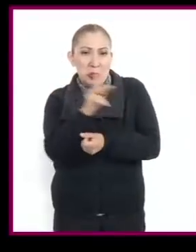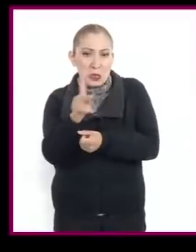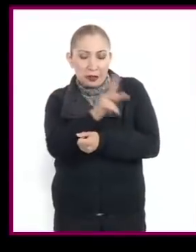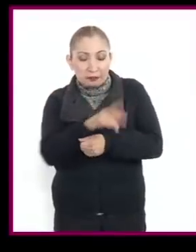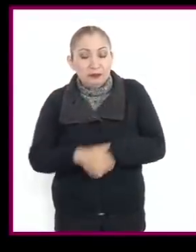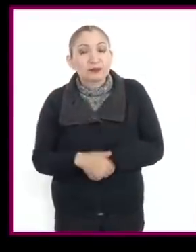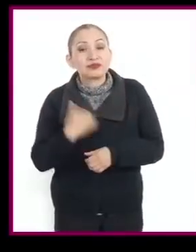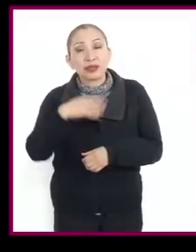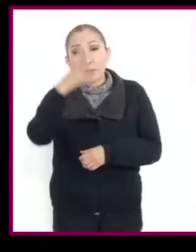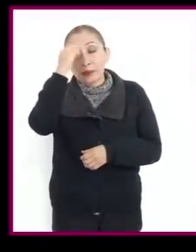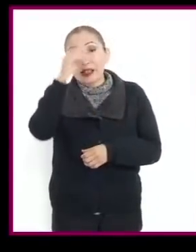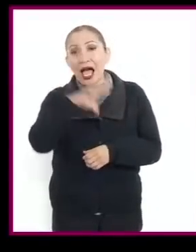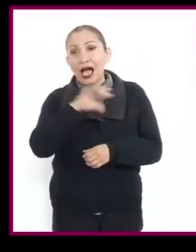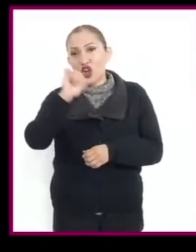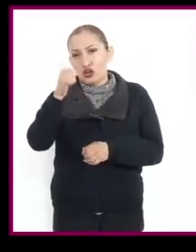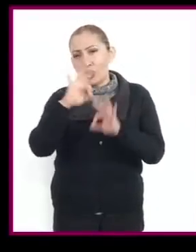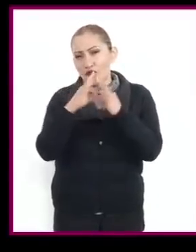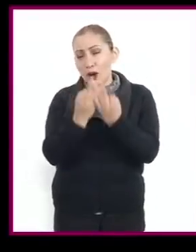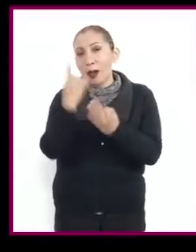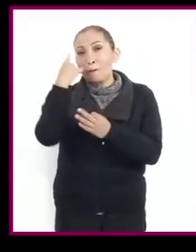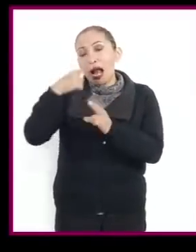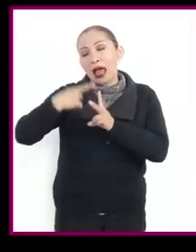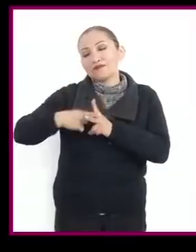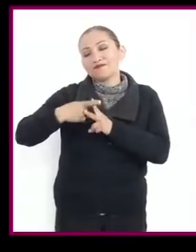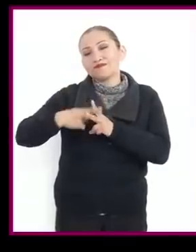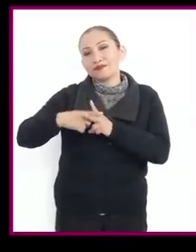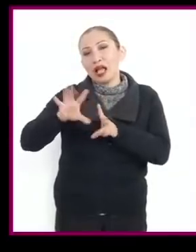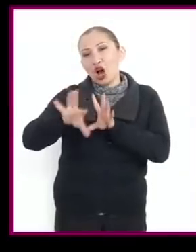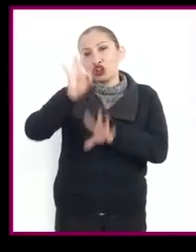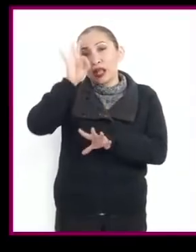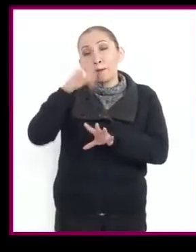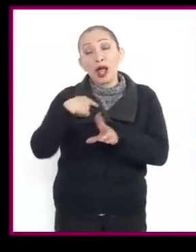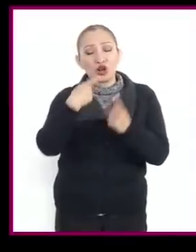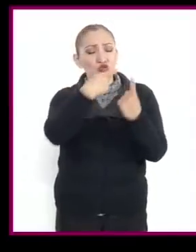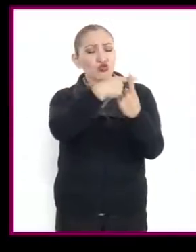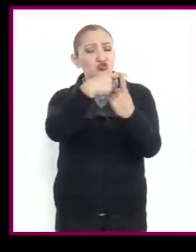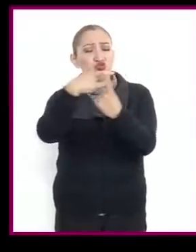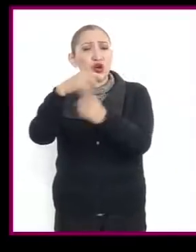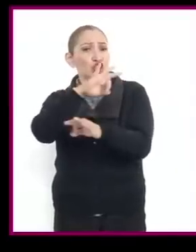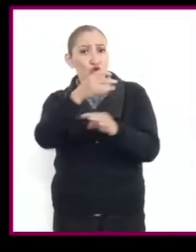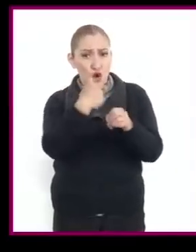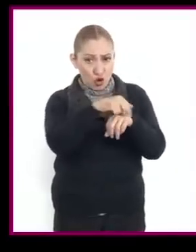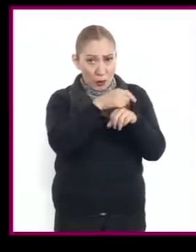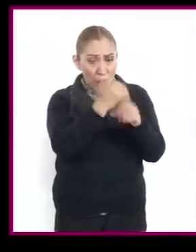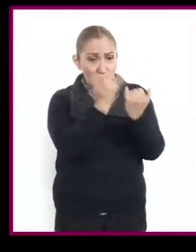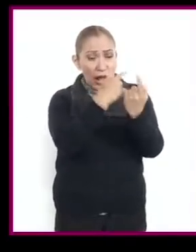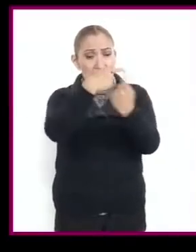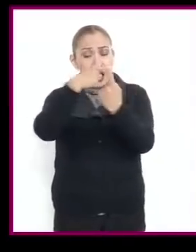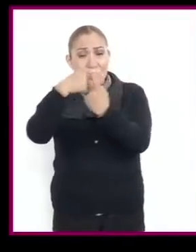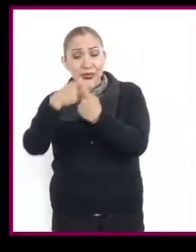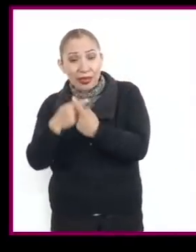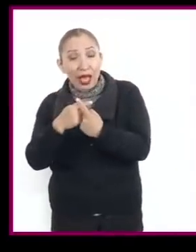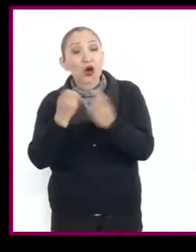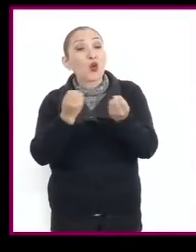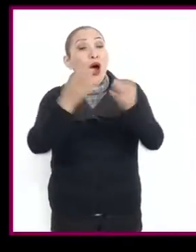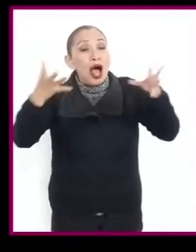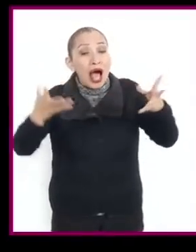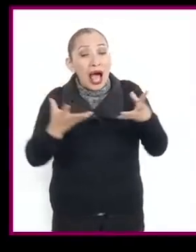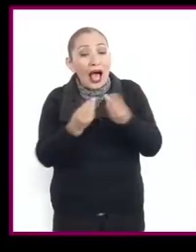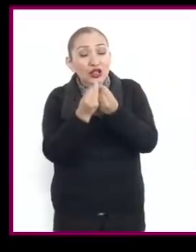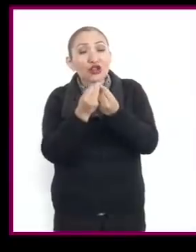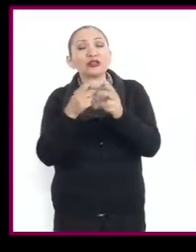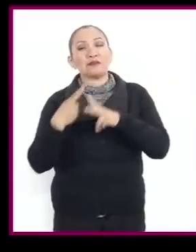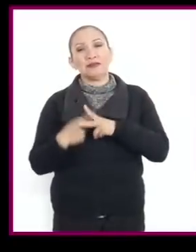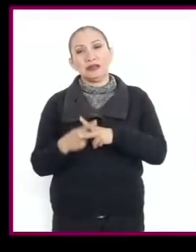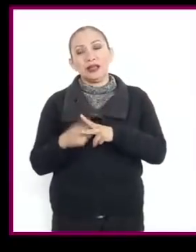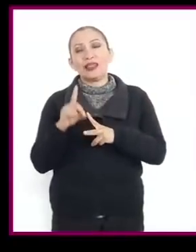Y vamos a aprender que en realidad hay otros métodos para calcularlo, pero simplemente sumando todos los números y luego dividimos entre el número de números que